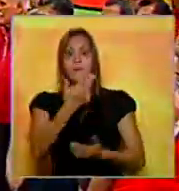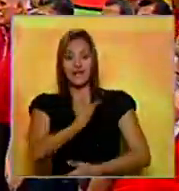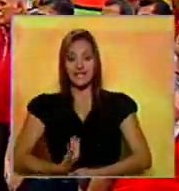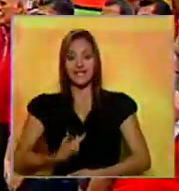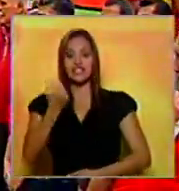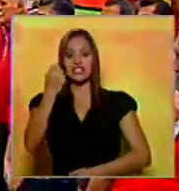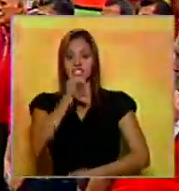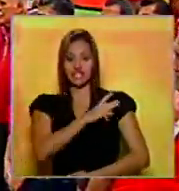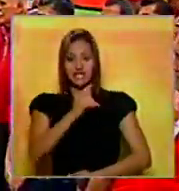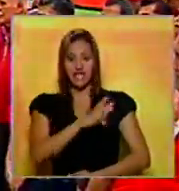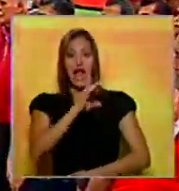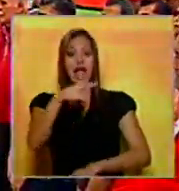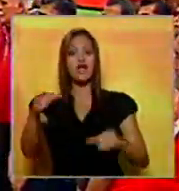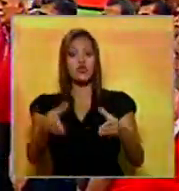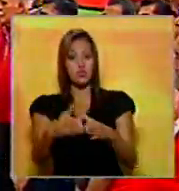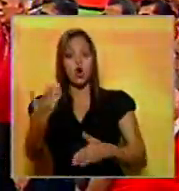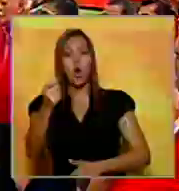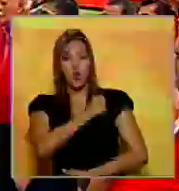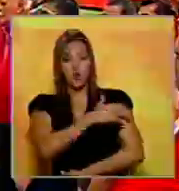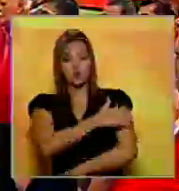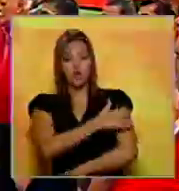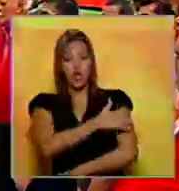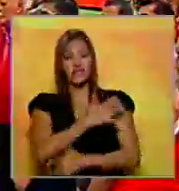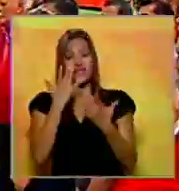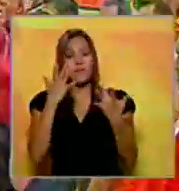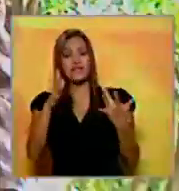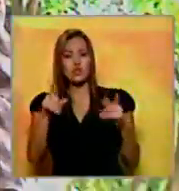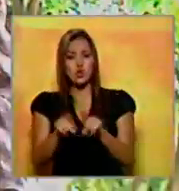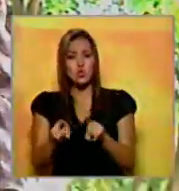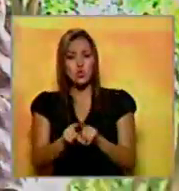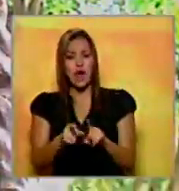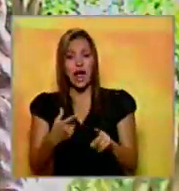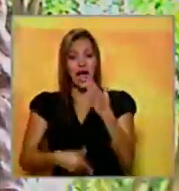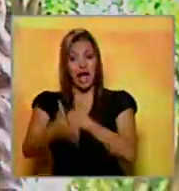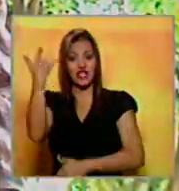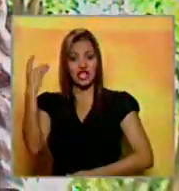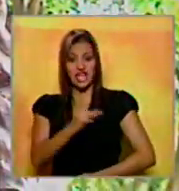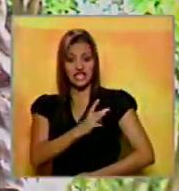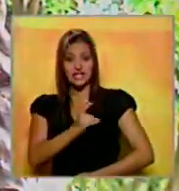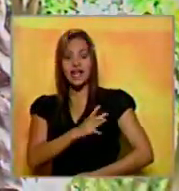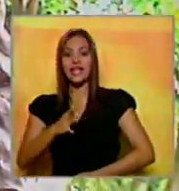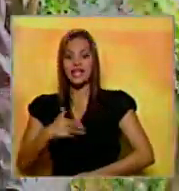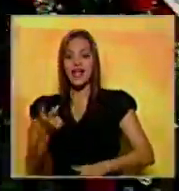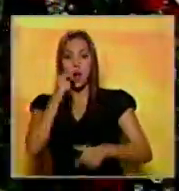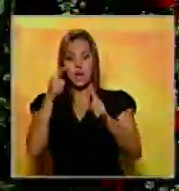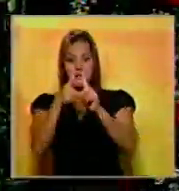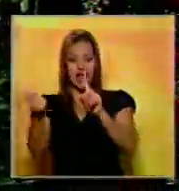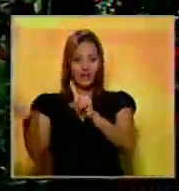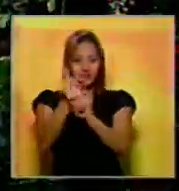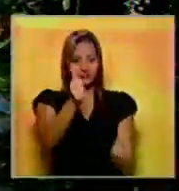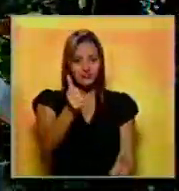manifestó que sectores de la oposición dan señales similares a las que dieron en Chile para derrocar a Allende.